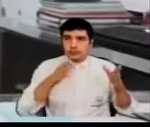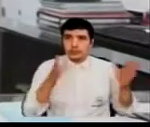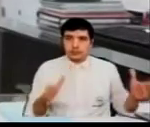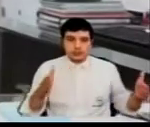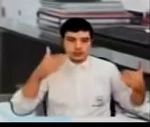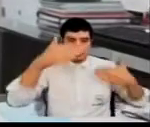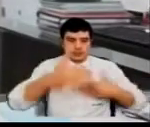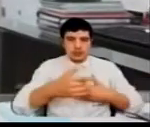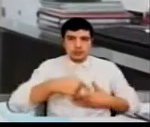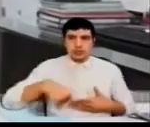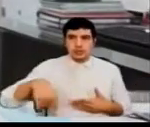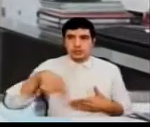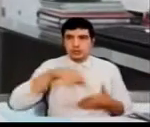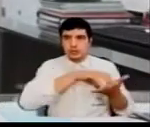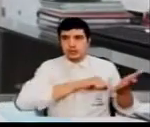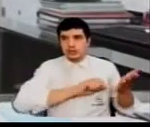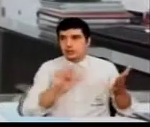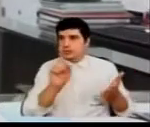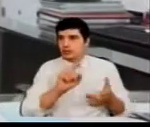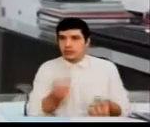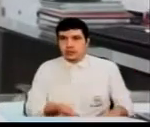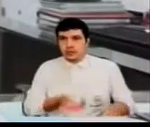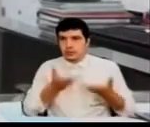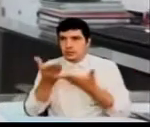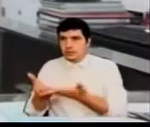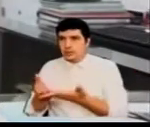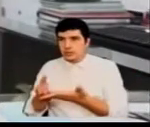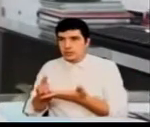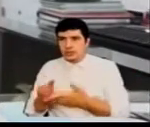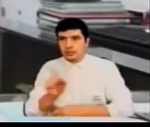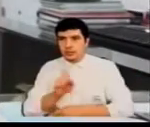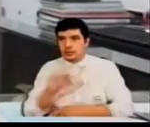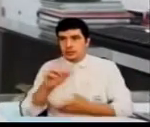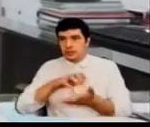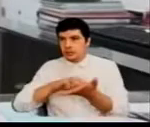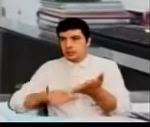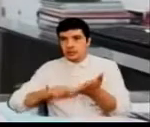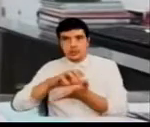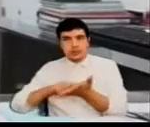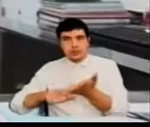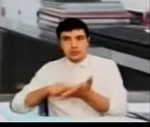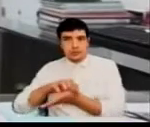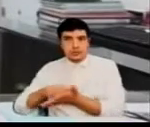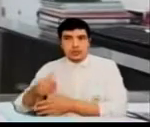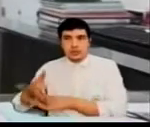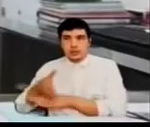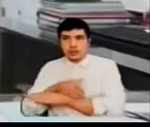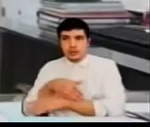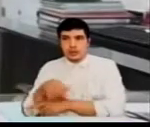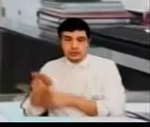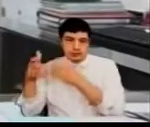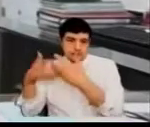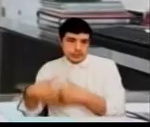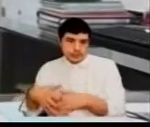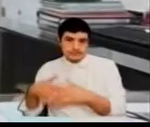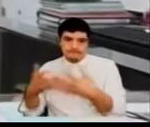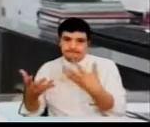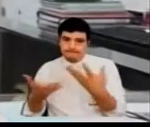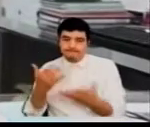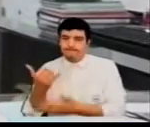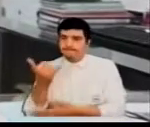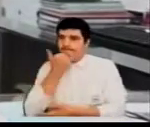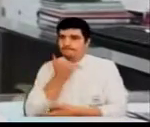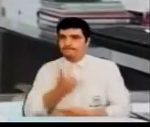estas raciones debieron retirarse de manera oportuna por el proveedor al ser alimentos que no fueron reclamados en la primera entrega del pasado 8 de